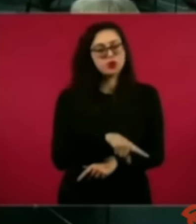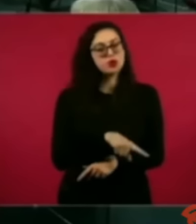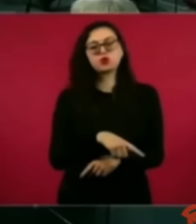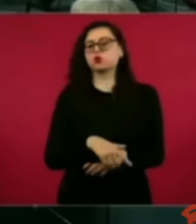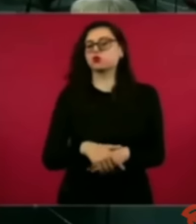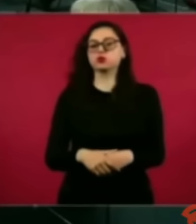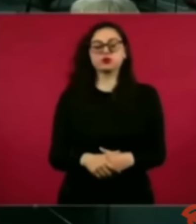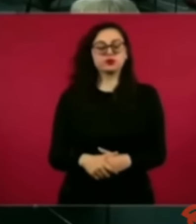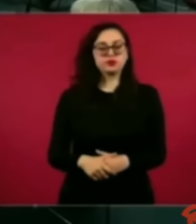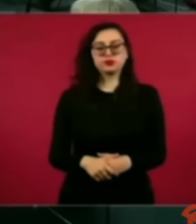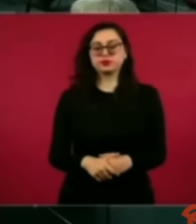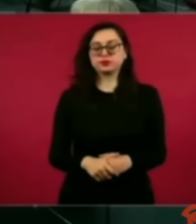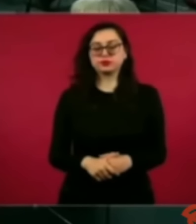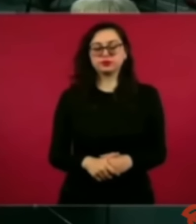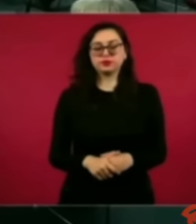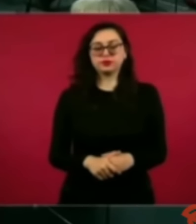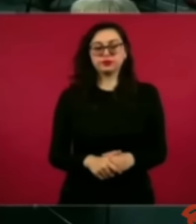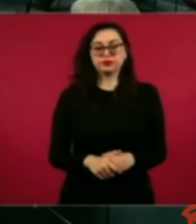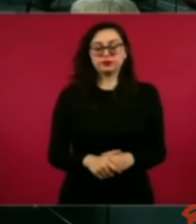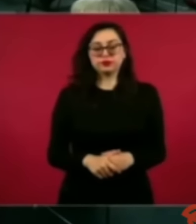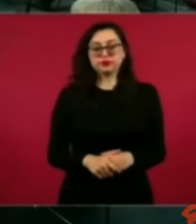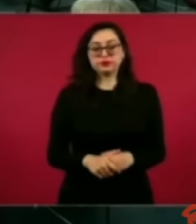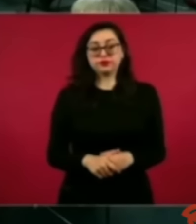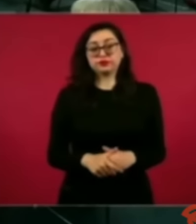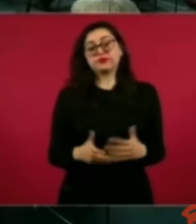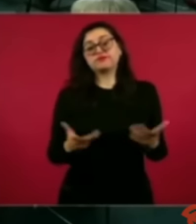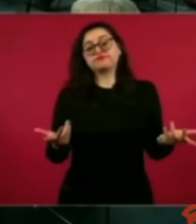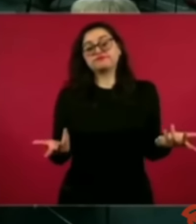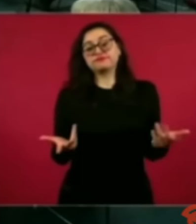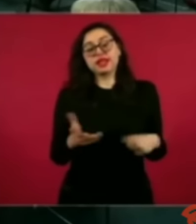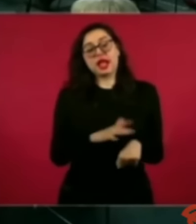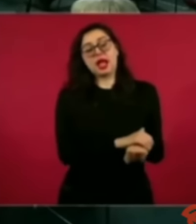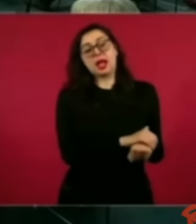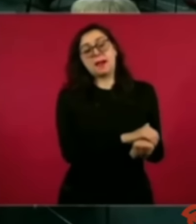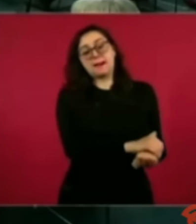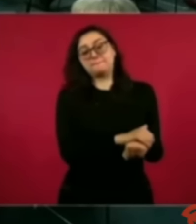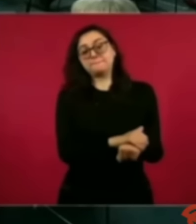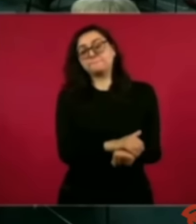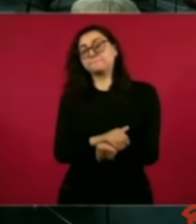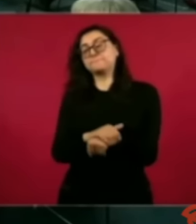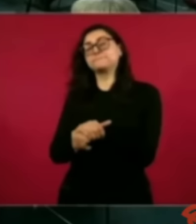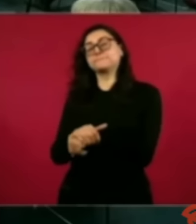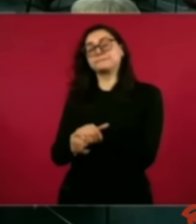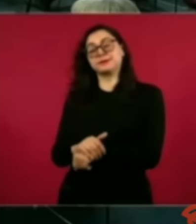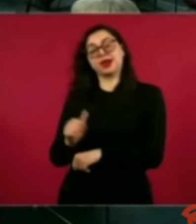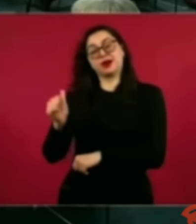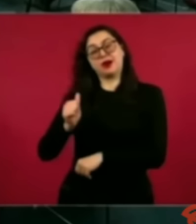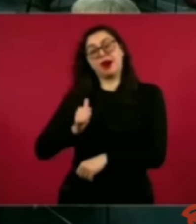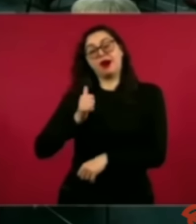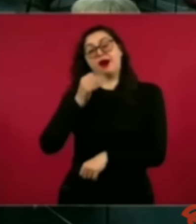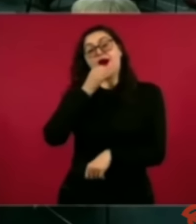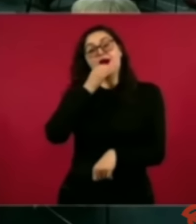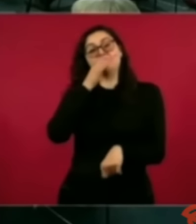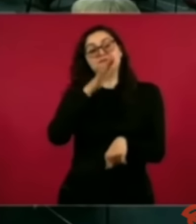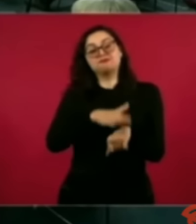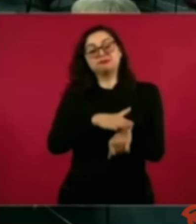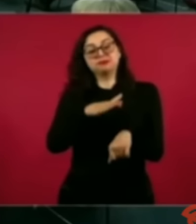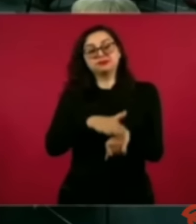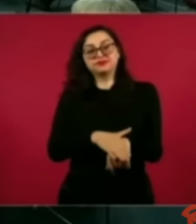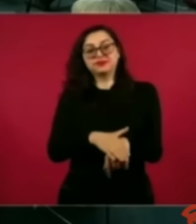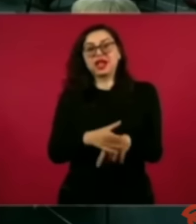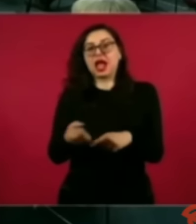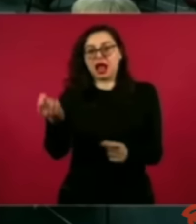a los amigos, porque ya algunos me están diciendo, te voy a ir a ver